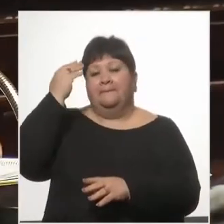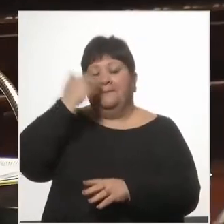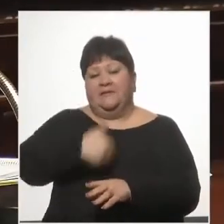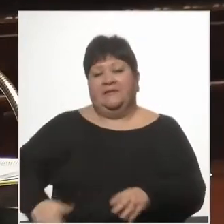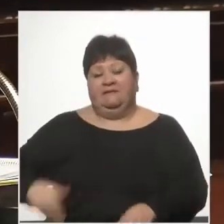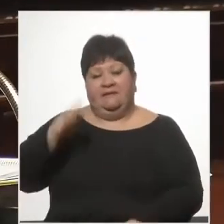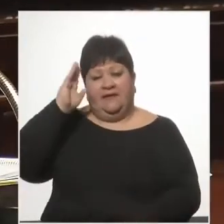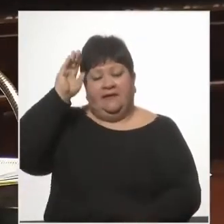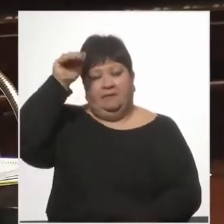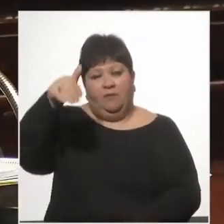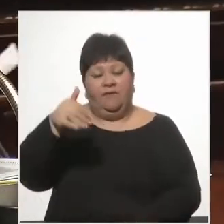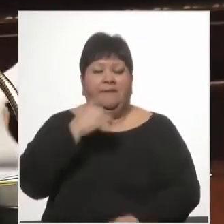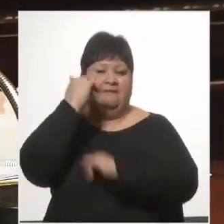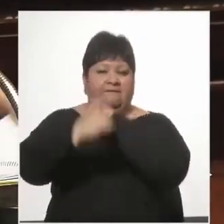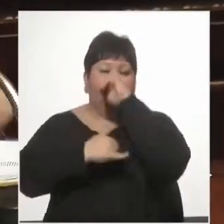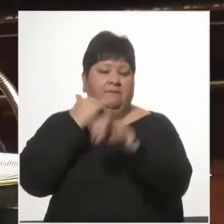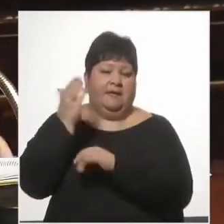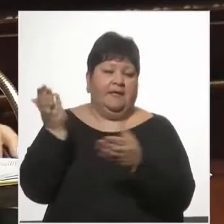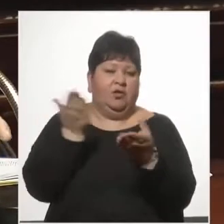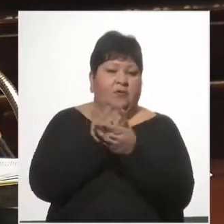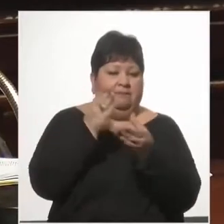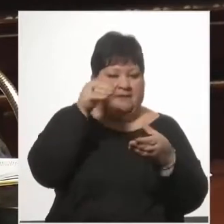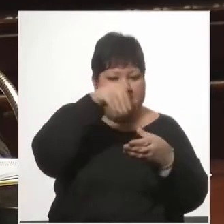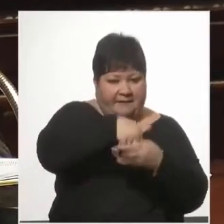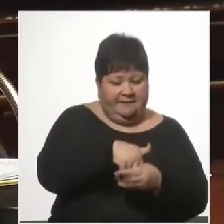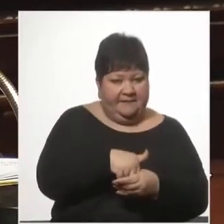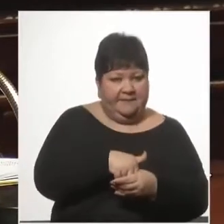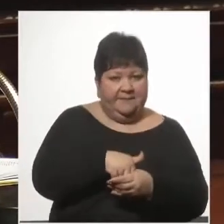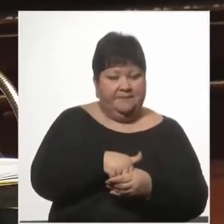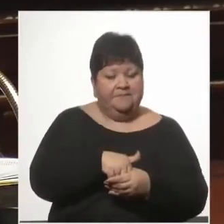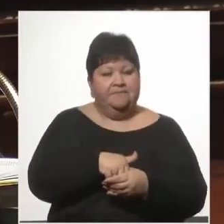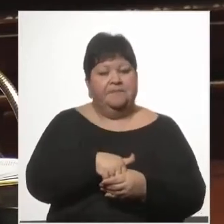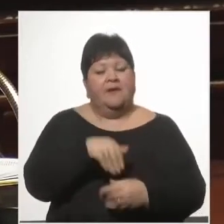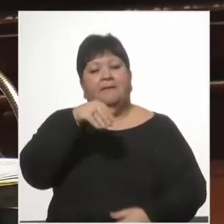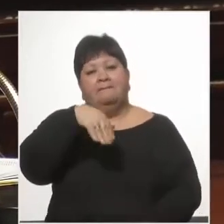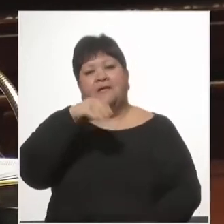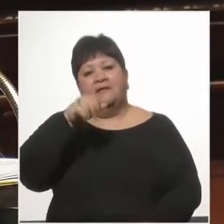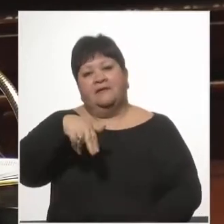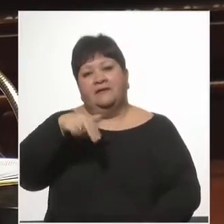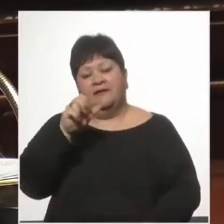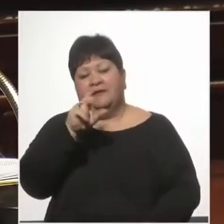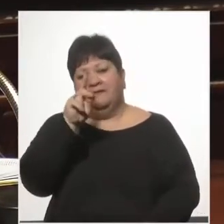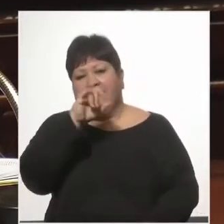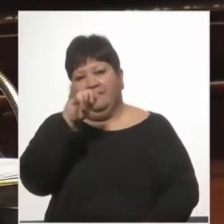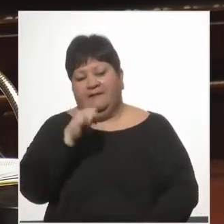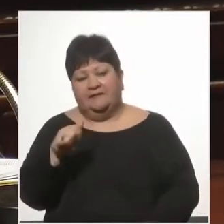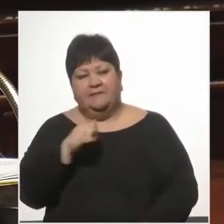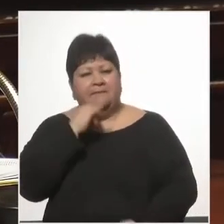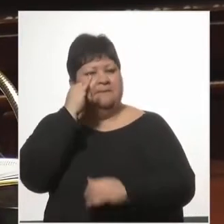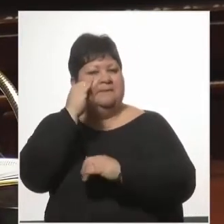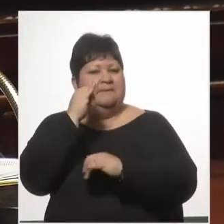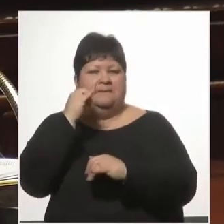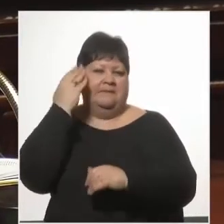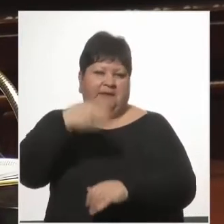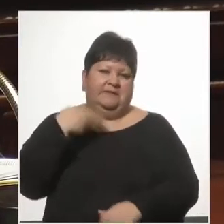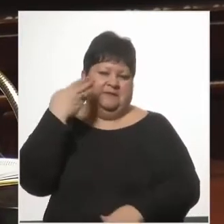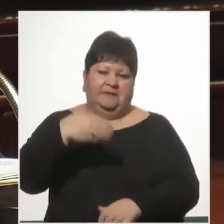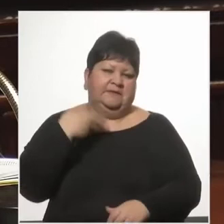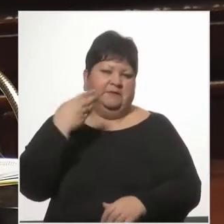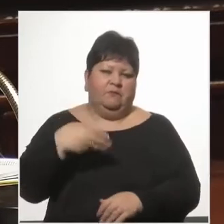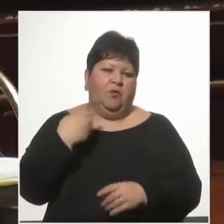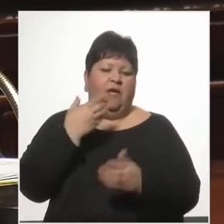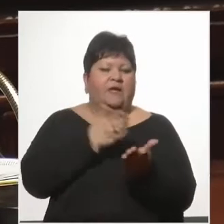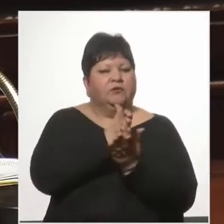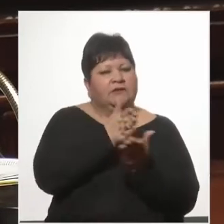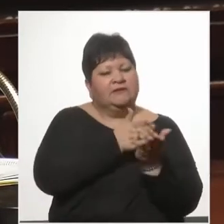todo lo contenido en el expediente. Menéndez participó de toda esa información a sus asesores